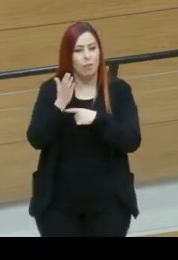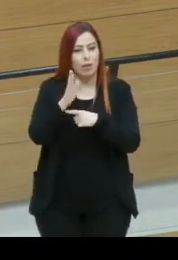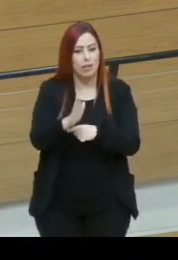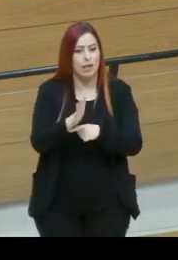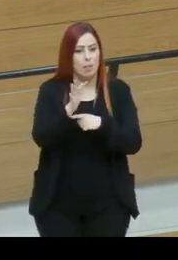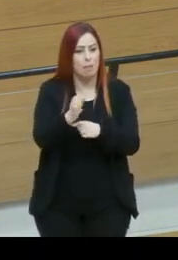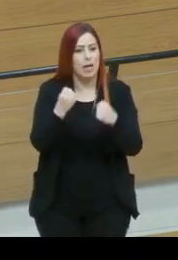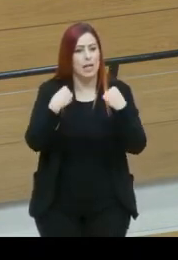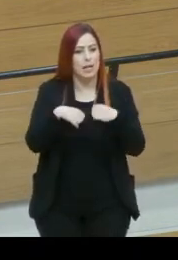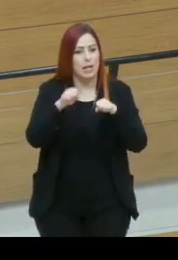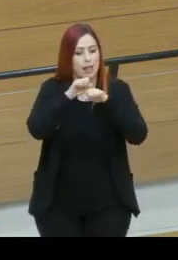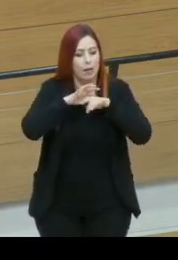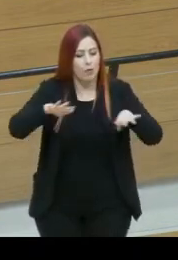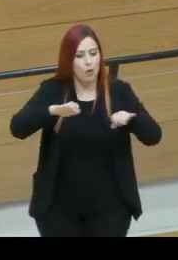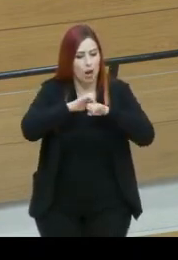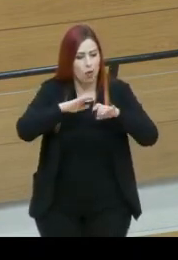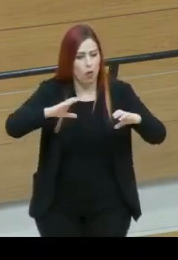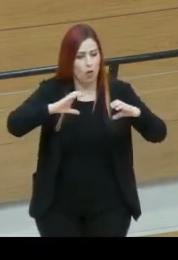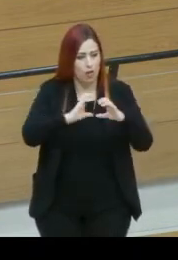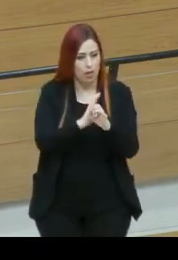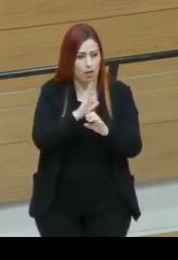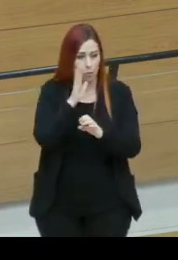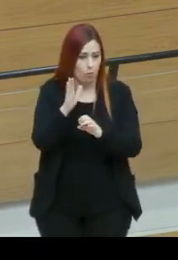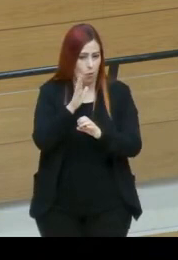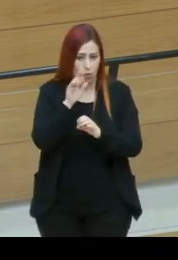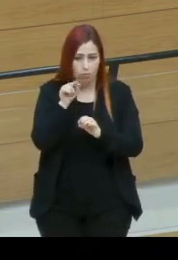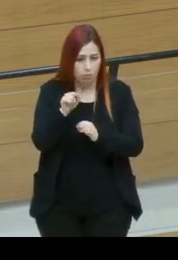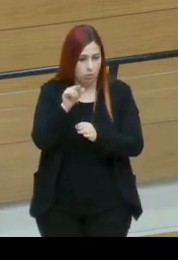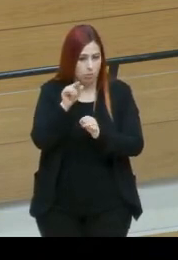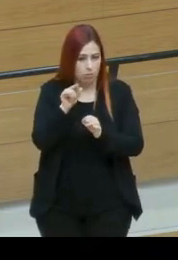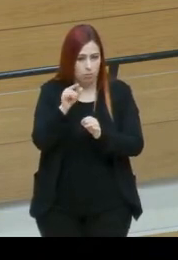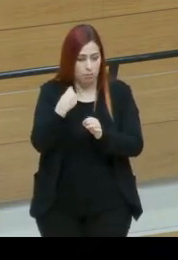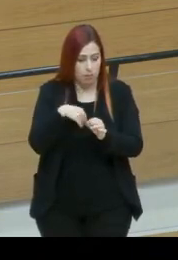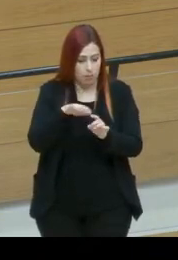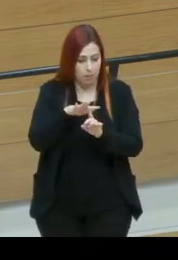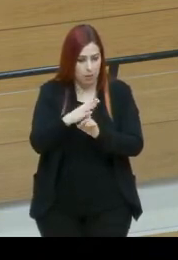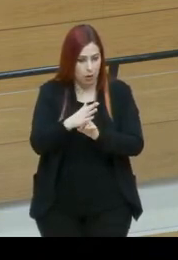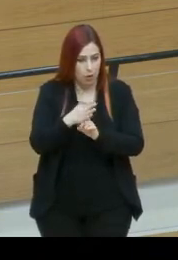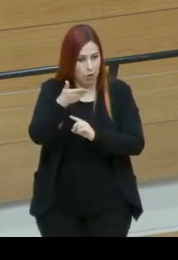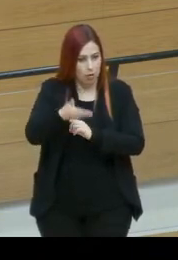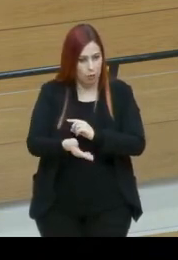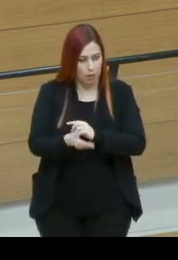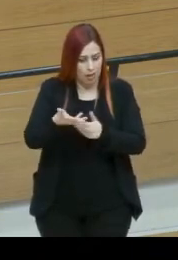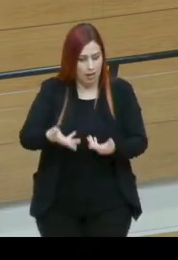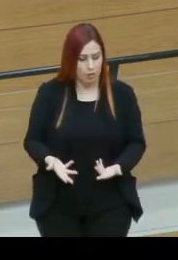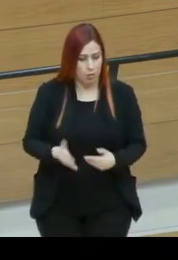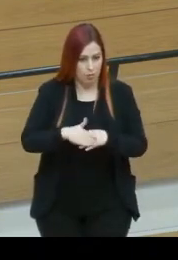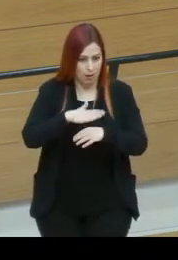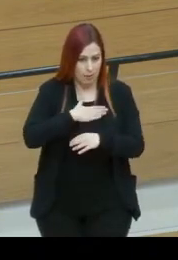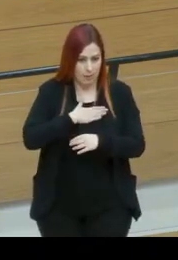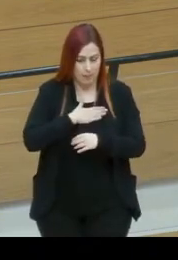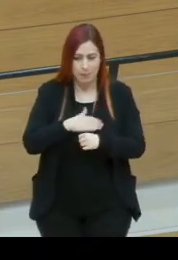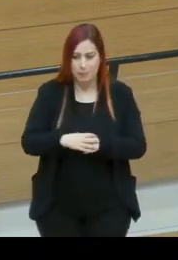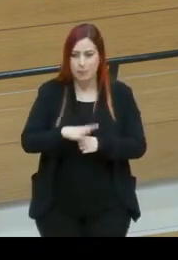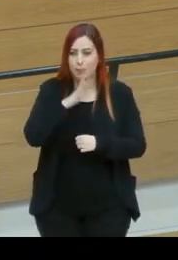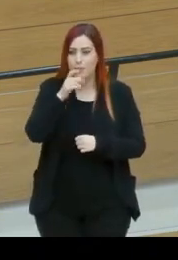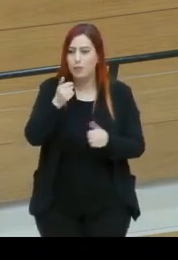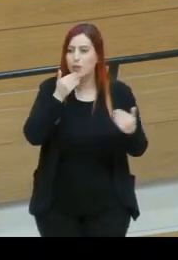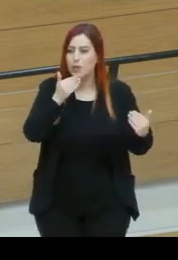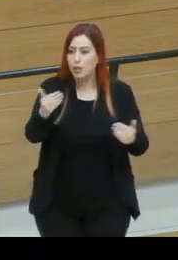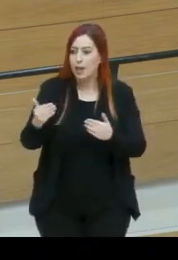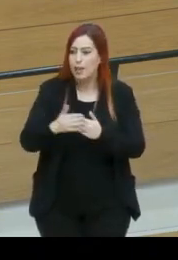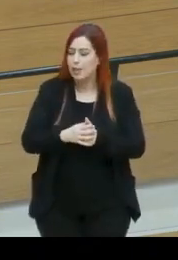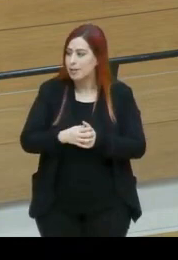practicar la divulgación científica, que al final pues, es lo más importante en el día de hoy para mí. Así que muchas gracias